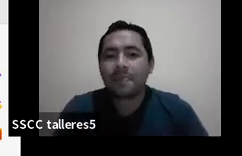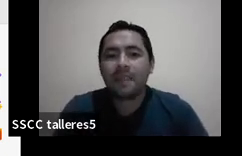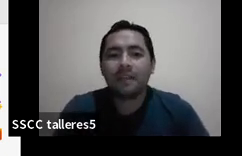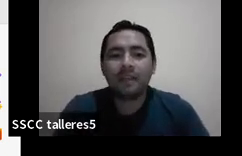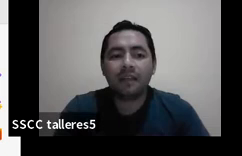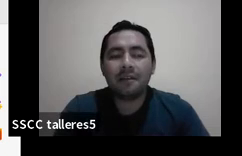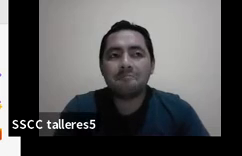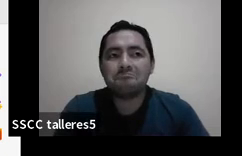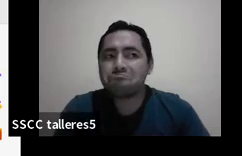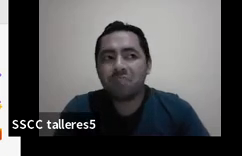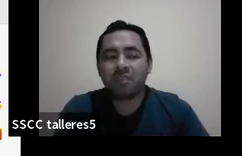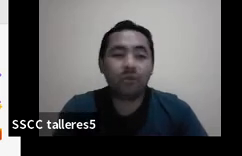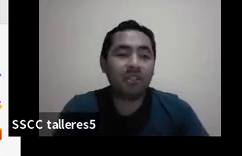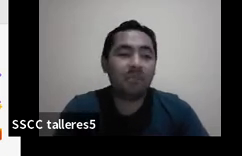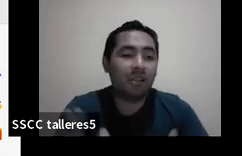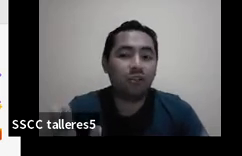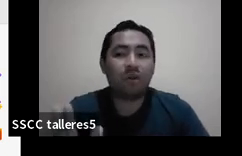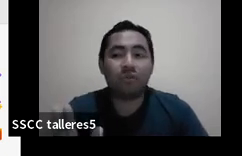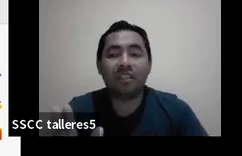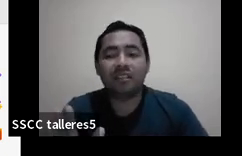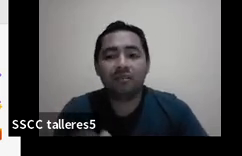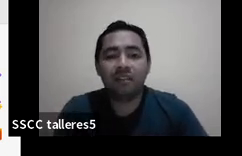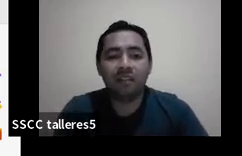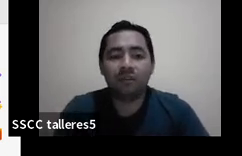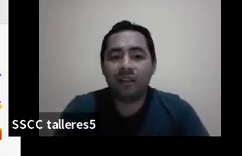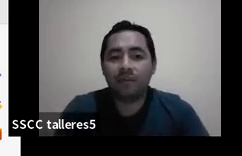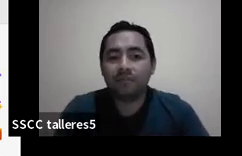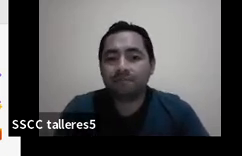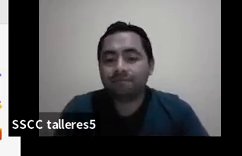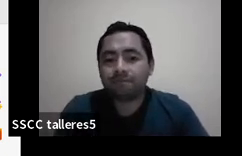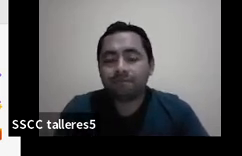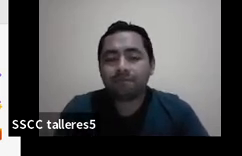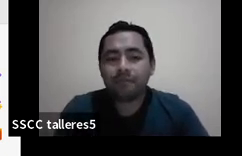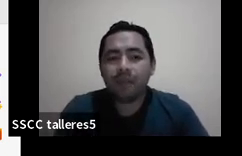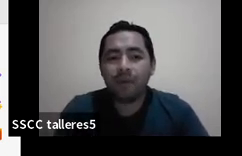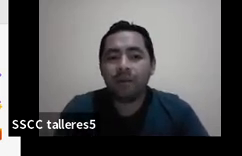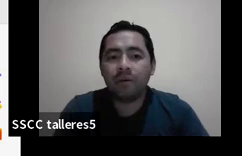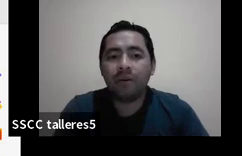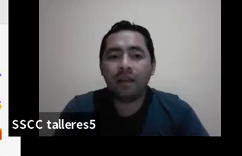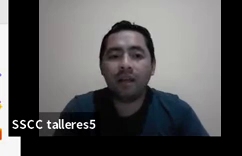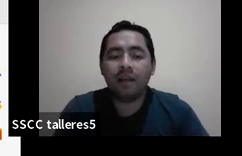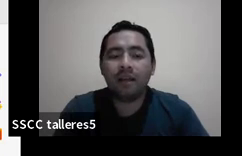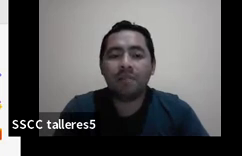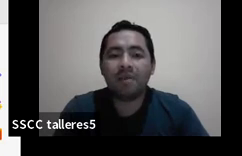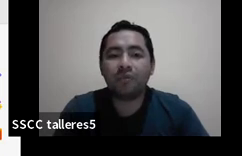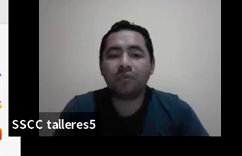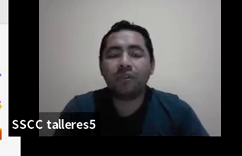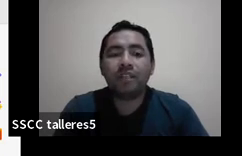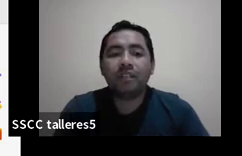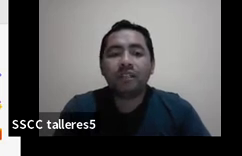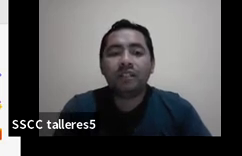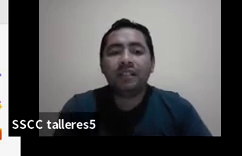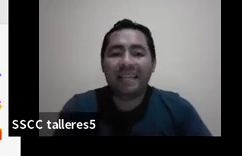Entonces, esa pregunta sería más que todo para ustedes, ¿no? La lectura de labios. Bueno, vamos con el primer